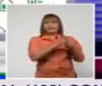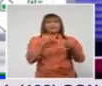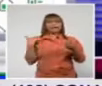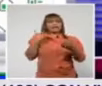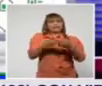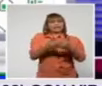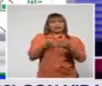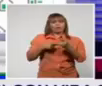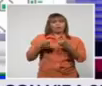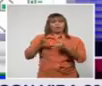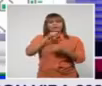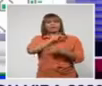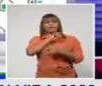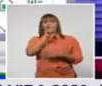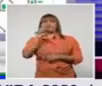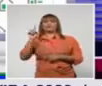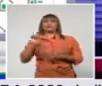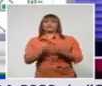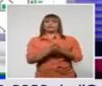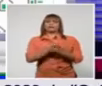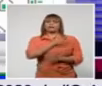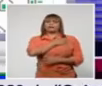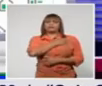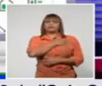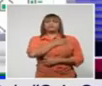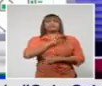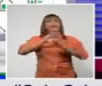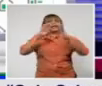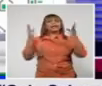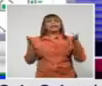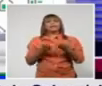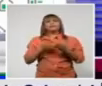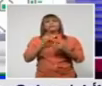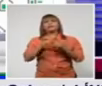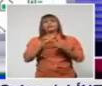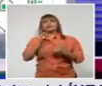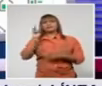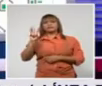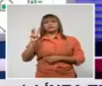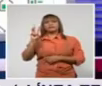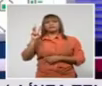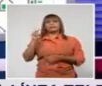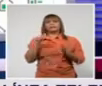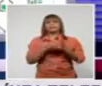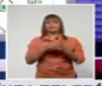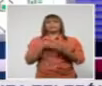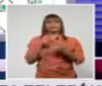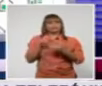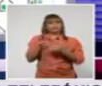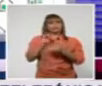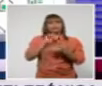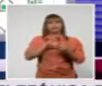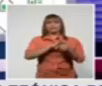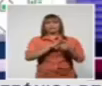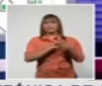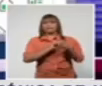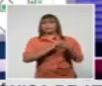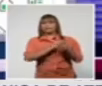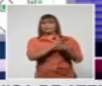el pasado 11 de marzo. En el mundo, más de 315.000 personas confirmadas ayer con la enfermedad y un total